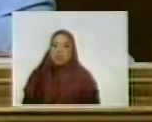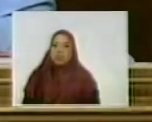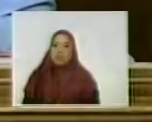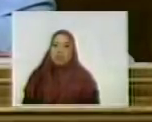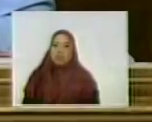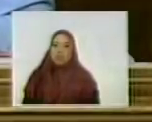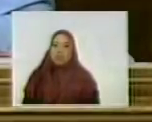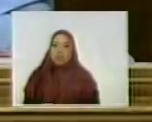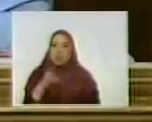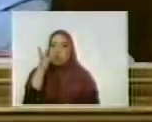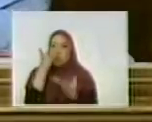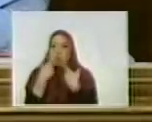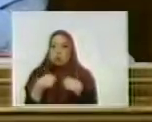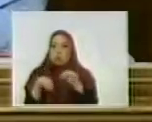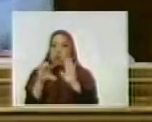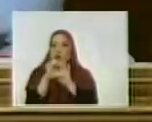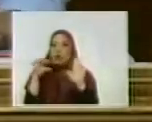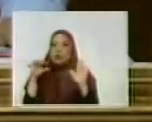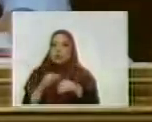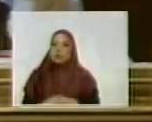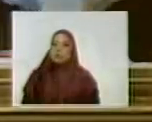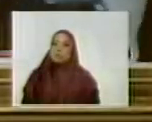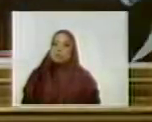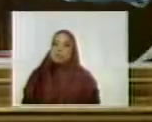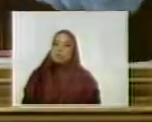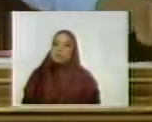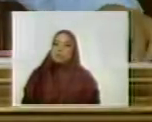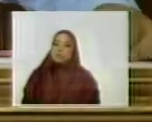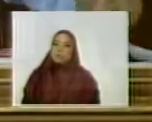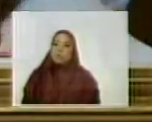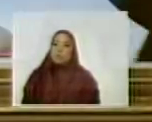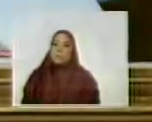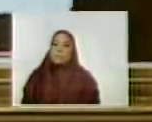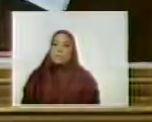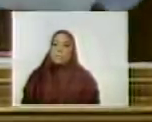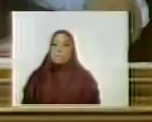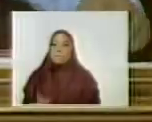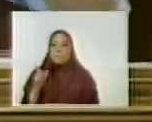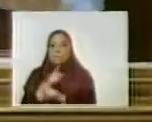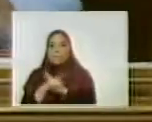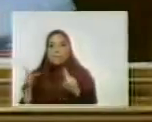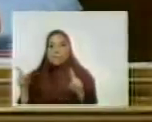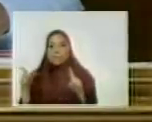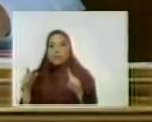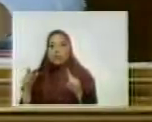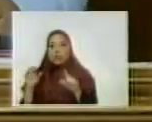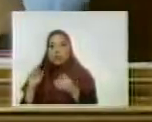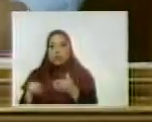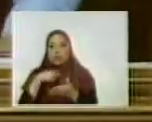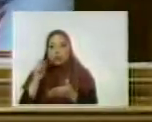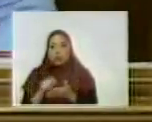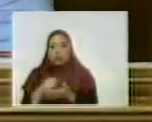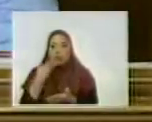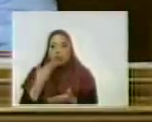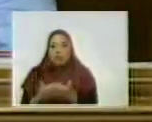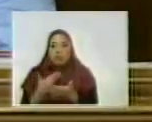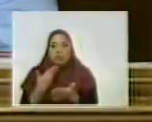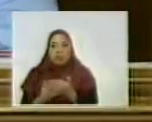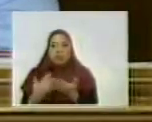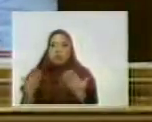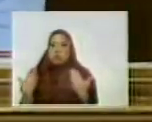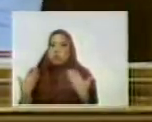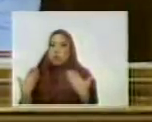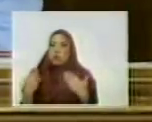mande la gaceta oficial. Siguiente punto, señor secretario. Perdón, yo tengo una propuesta, una moción de urgencia,